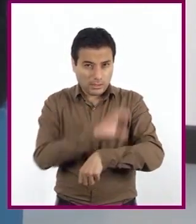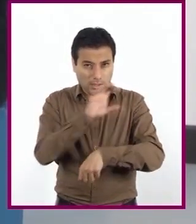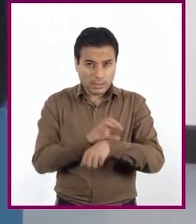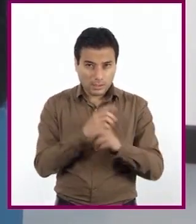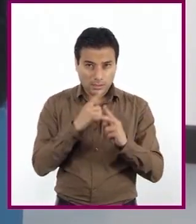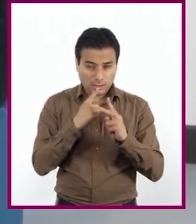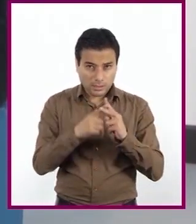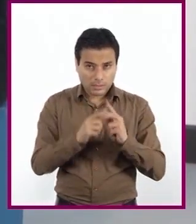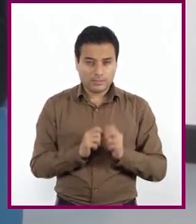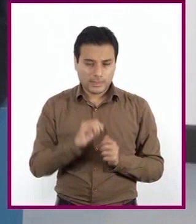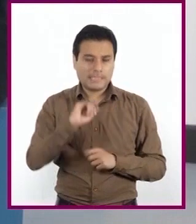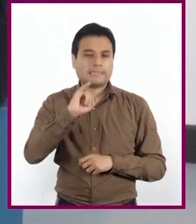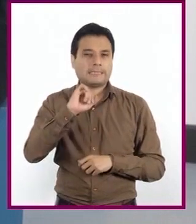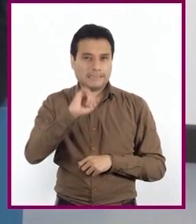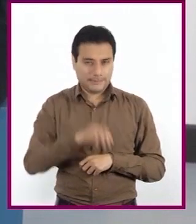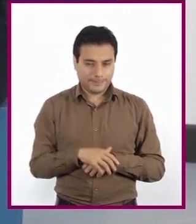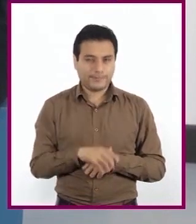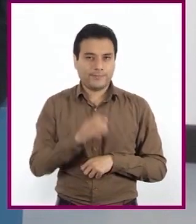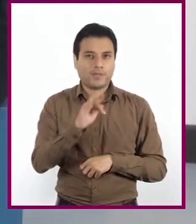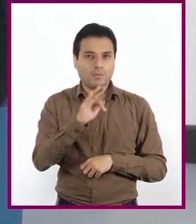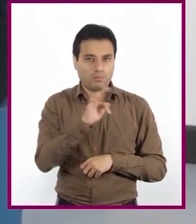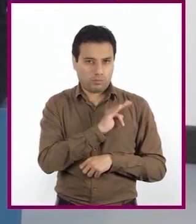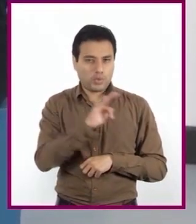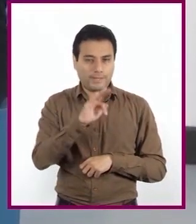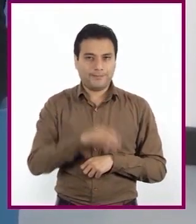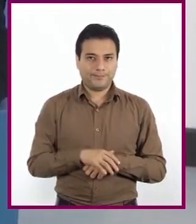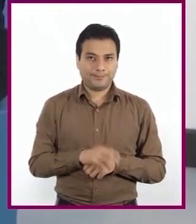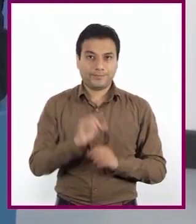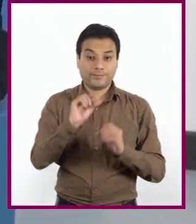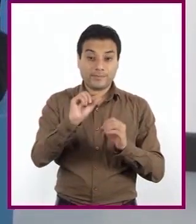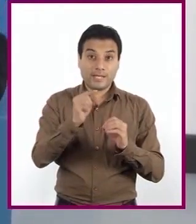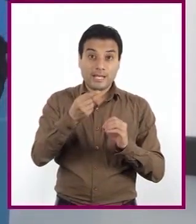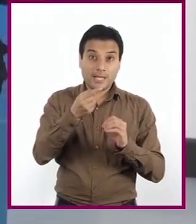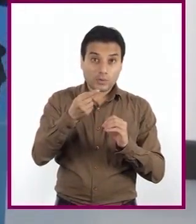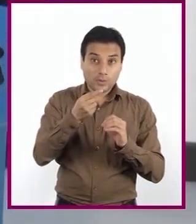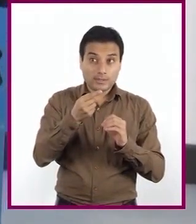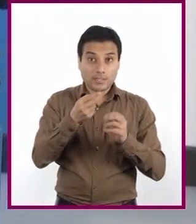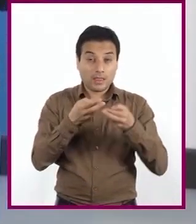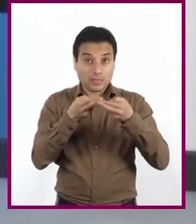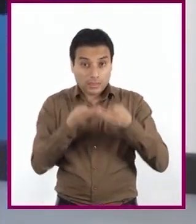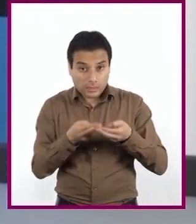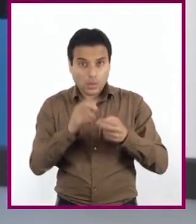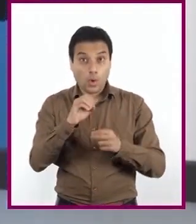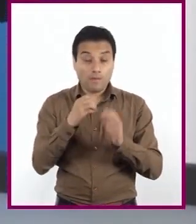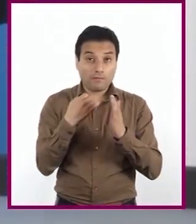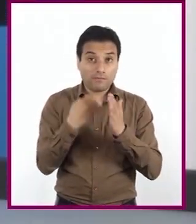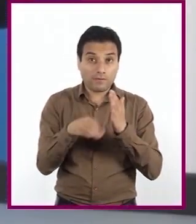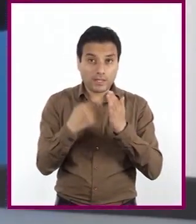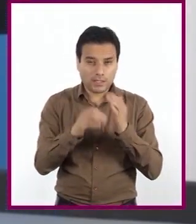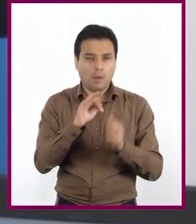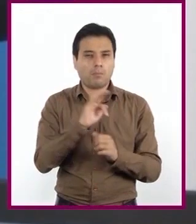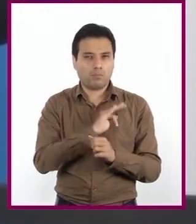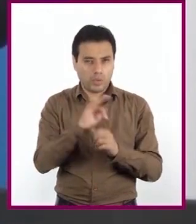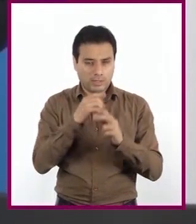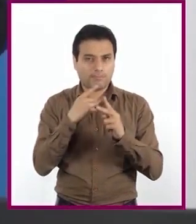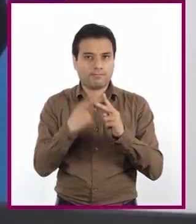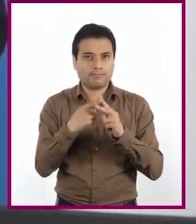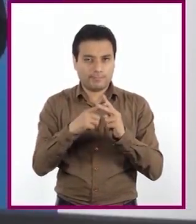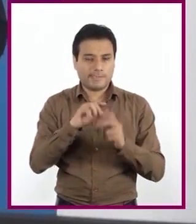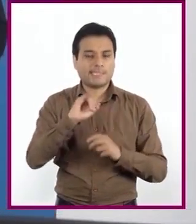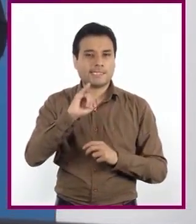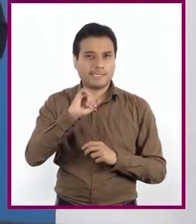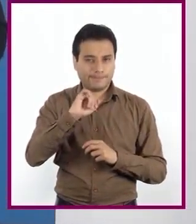la carga eléctrica mide el exceso o el defecto de electrones y está cuantificada como una cantidad entera de